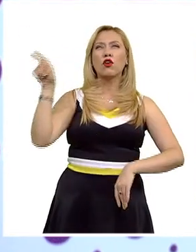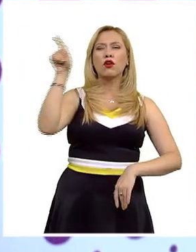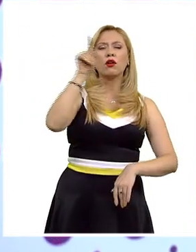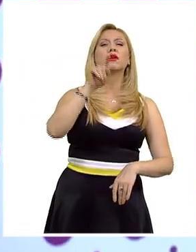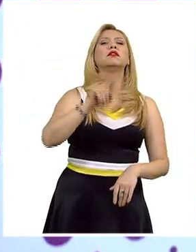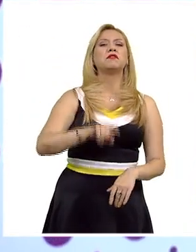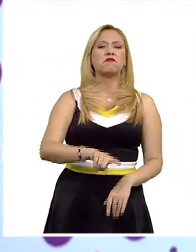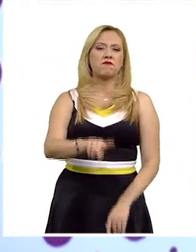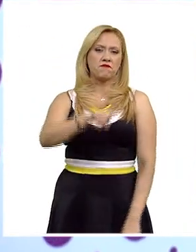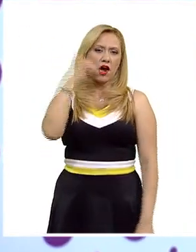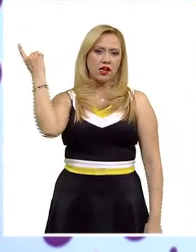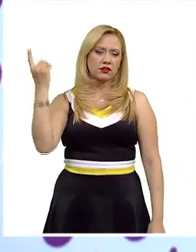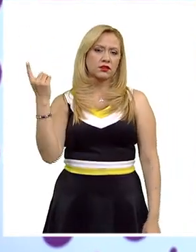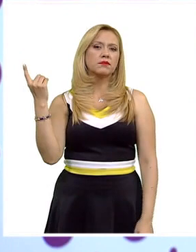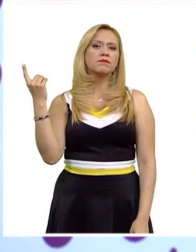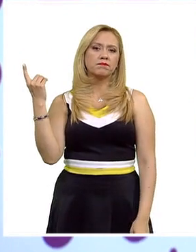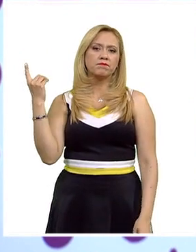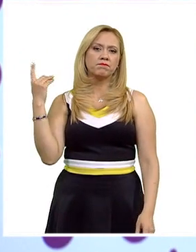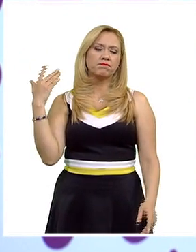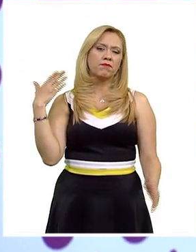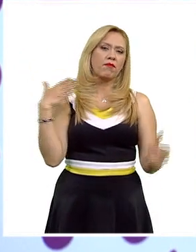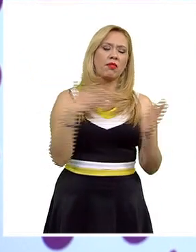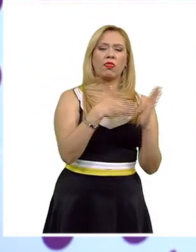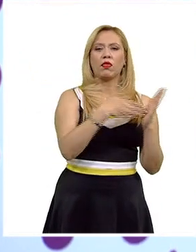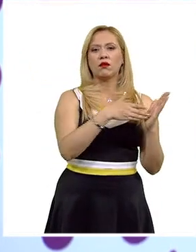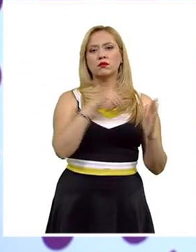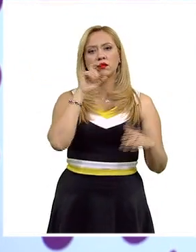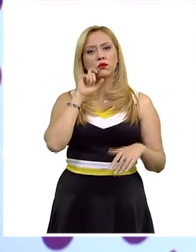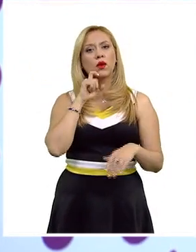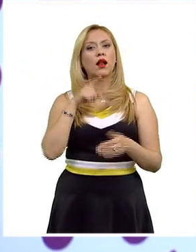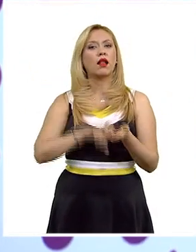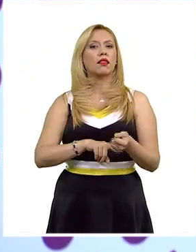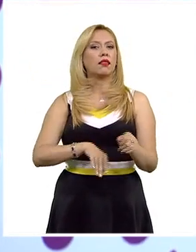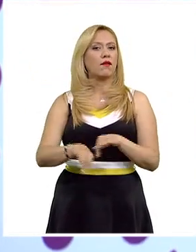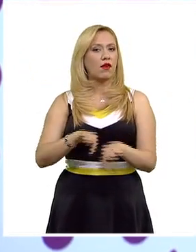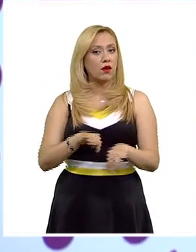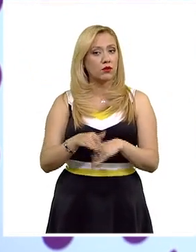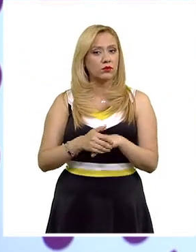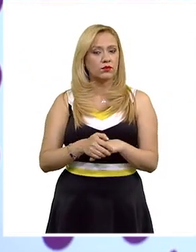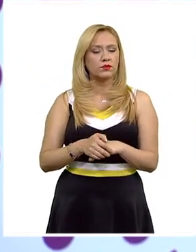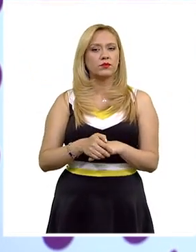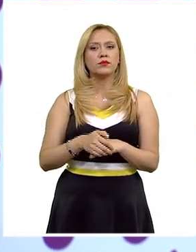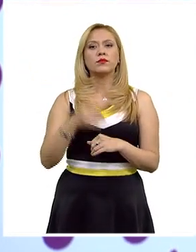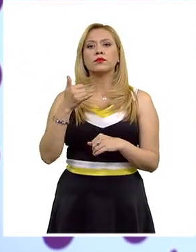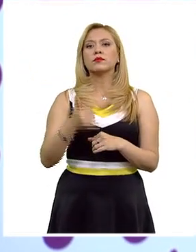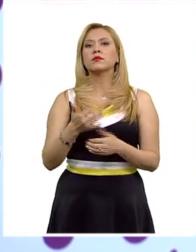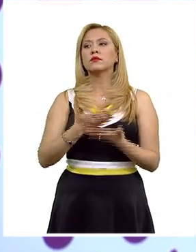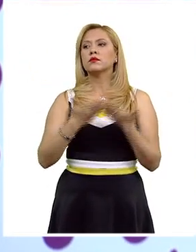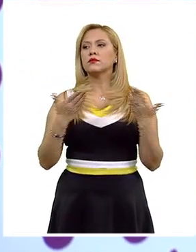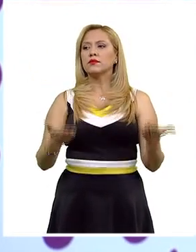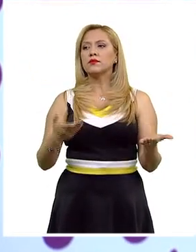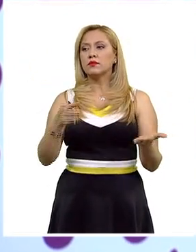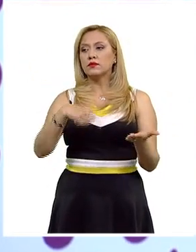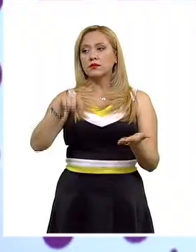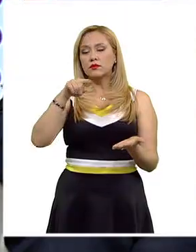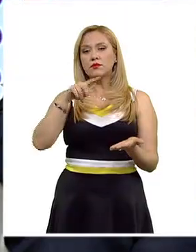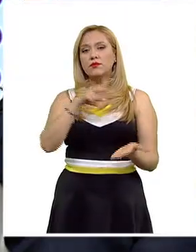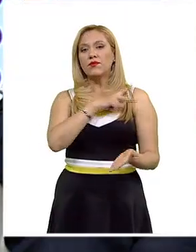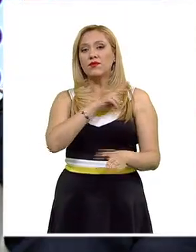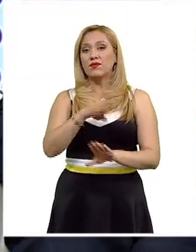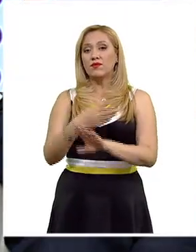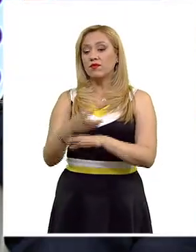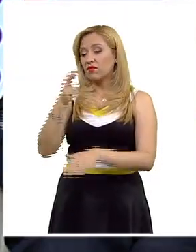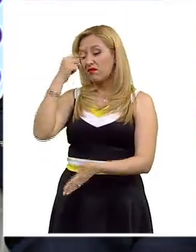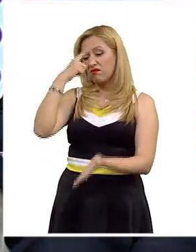es susceptible de que ocurra acoso sexual laboral. Y a propósito de lo que decíamos de creerles a las víctimas,